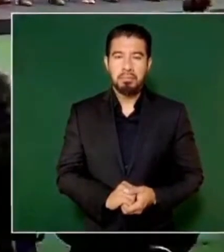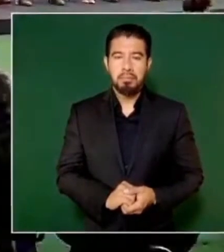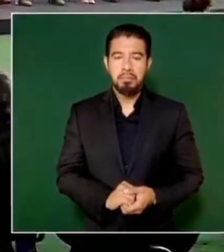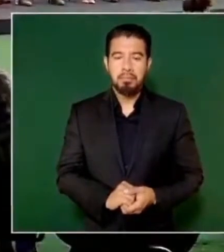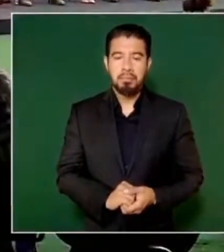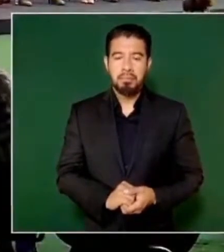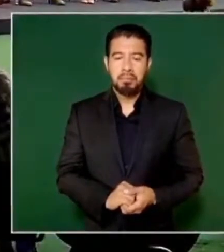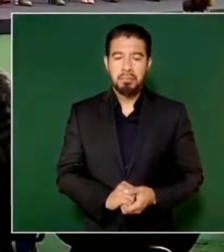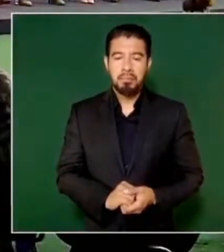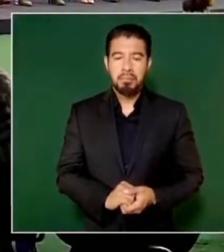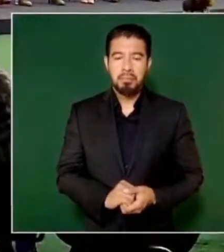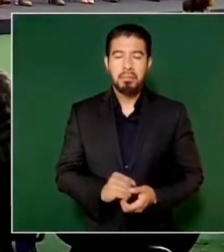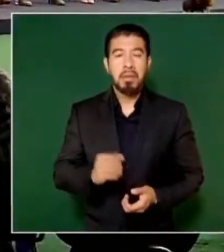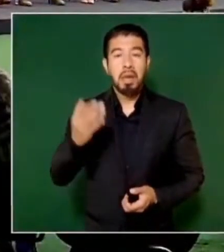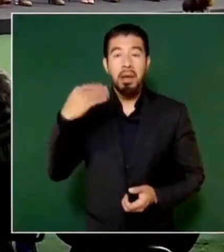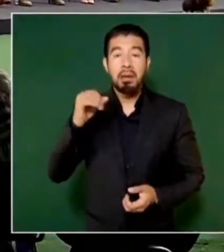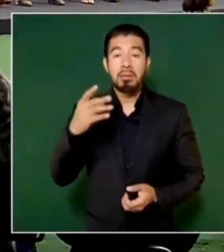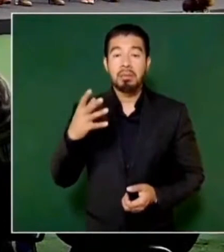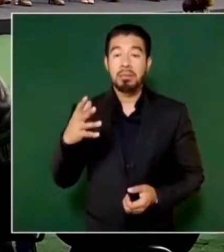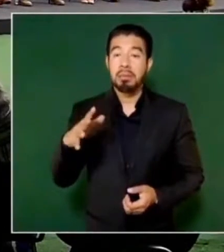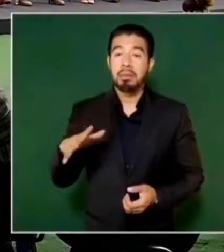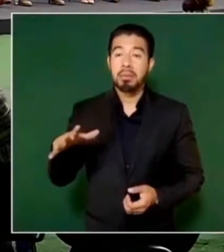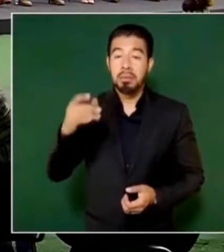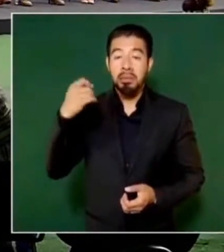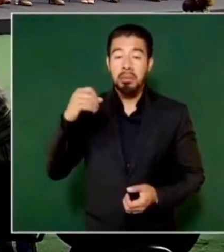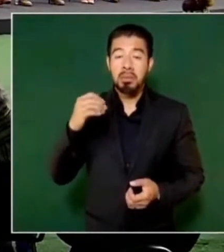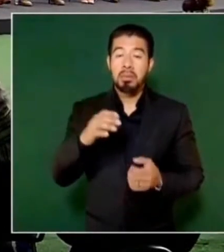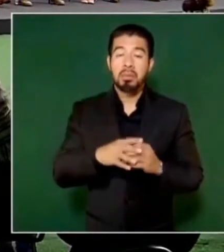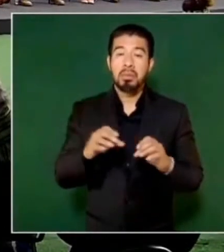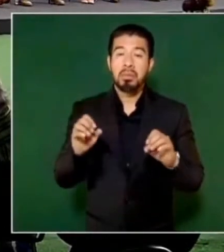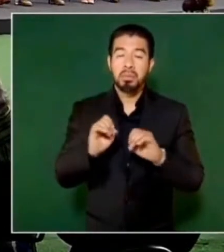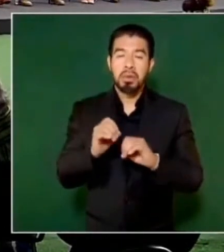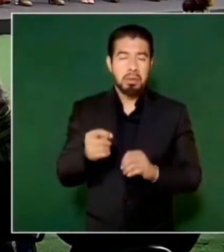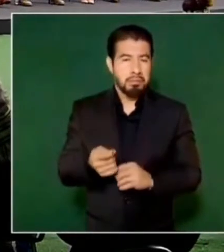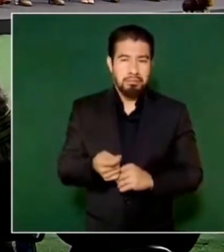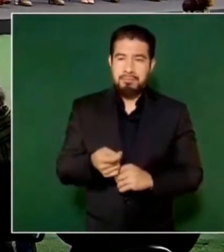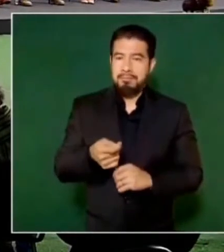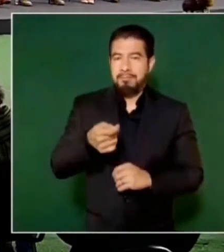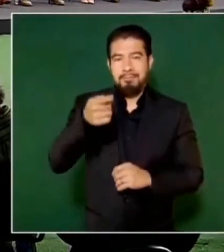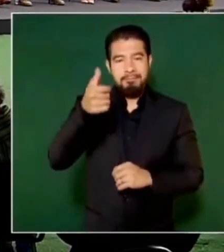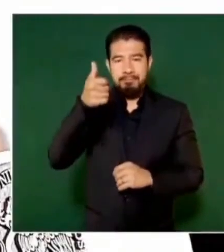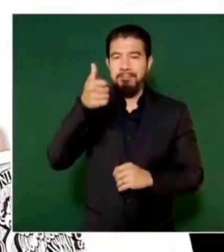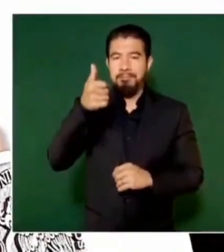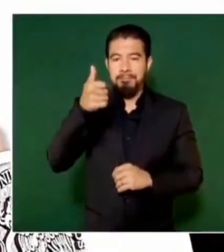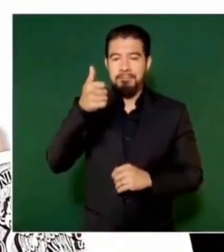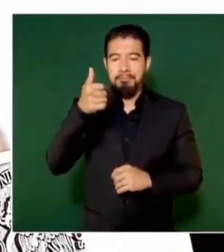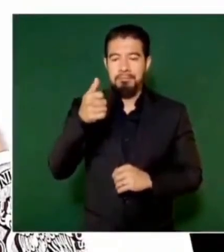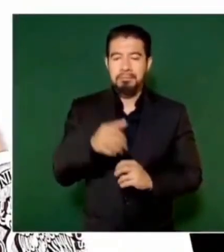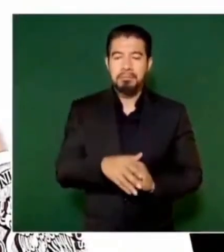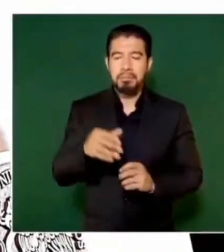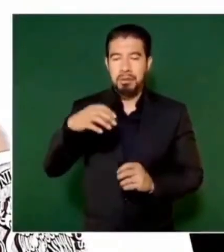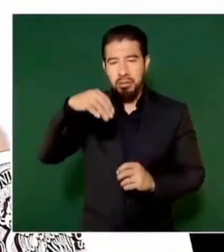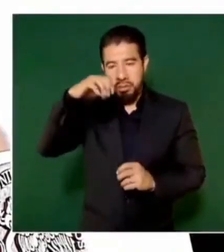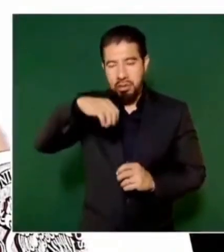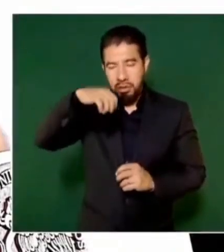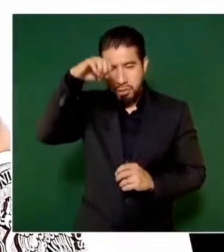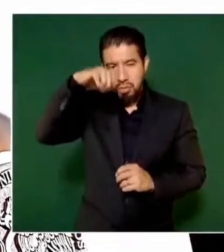no había recibido esto? Y estamos hablando de adultos mayores.